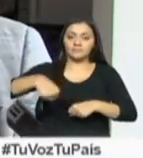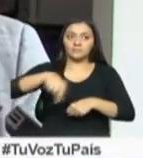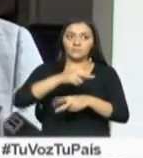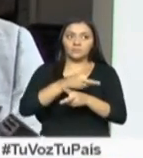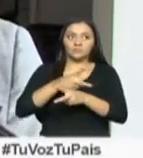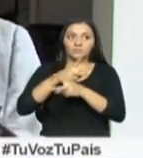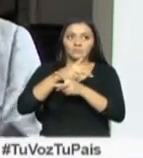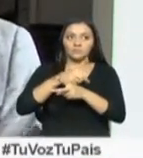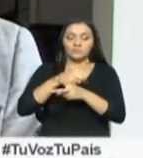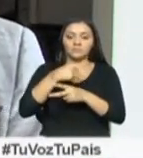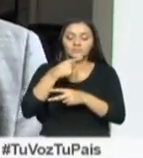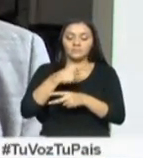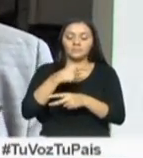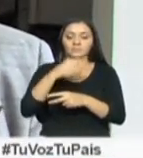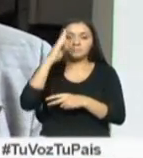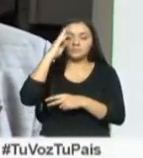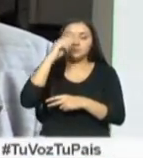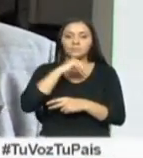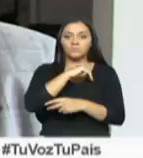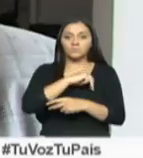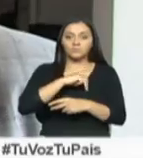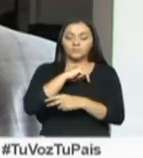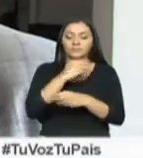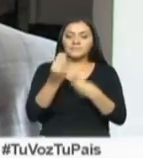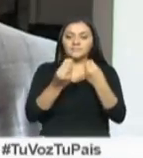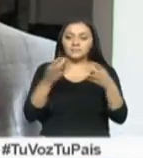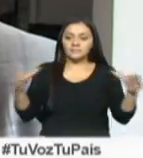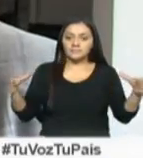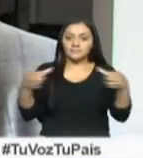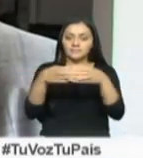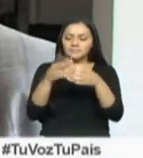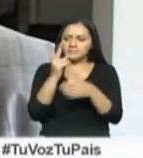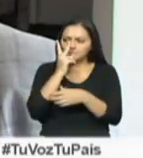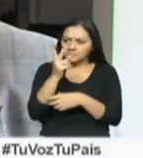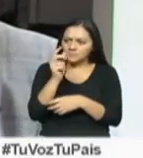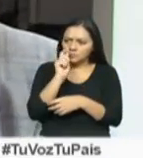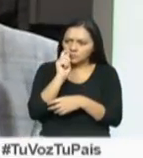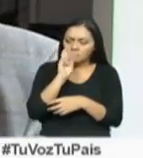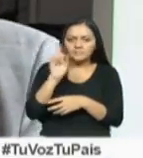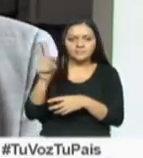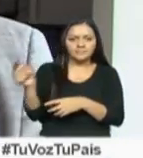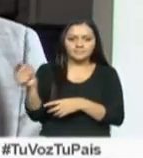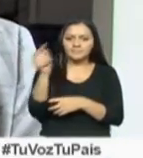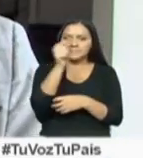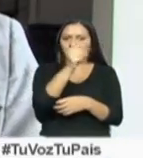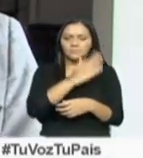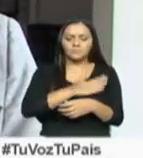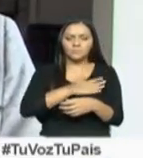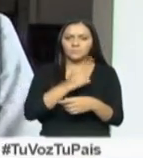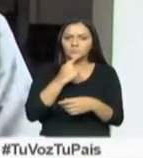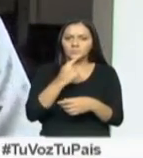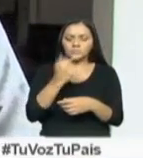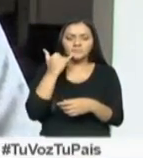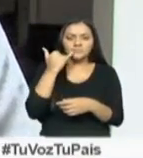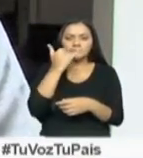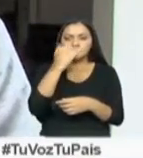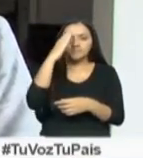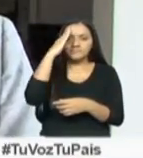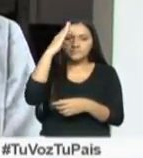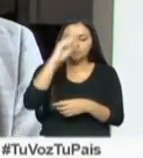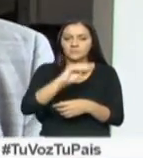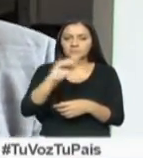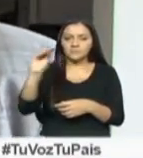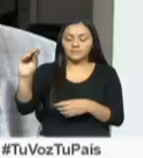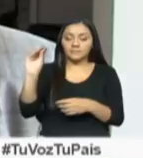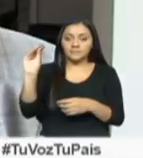tenemos policías municipales, los policías municipales veían a los chicos consumiendo drogas inmediatamente. Nosotros llamábamos a la Policía Nacional